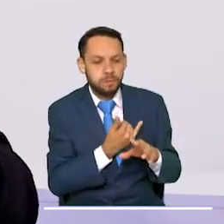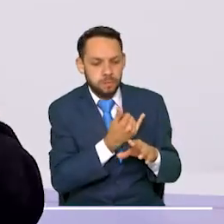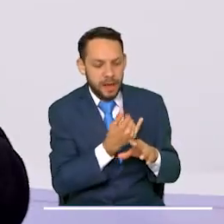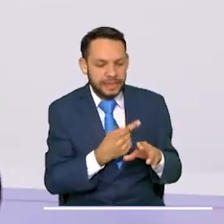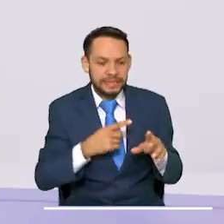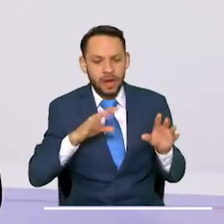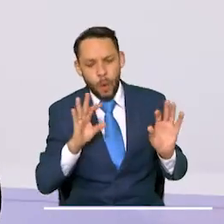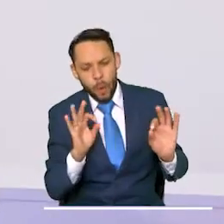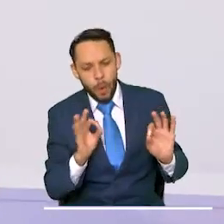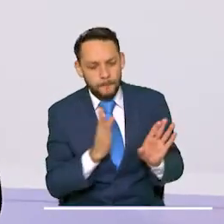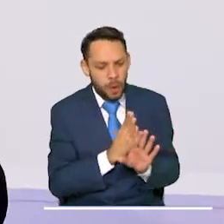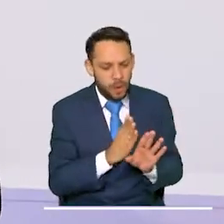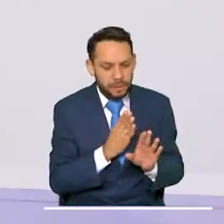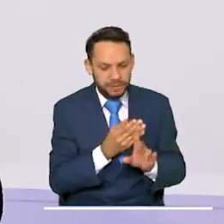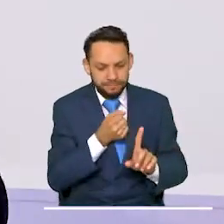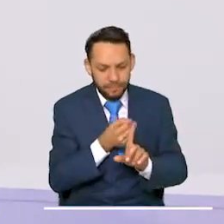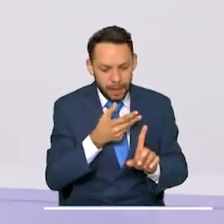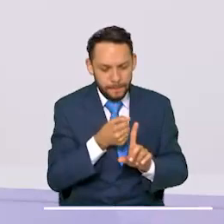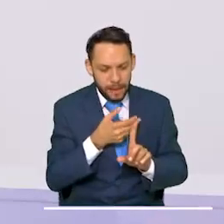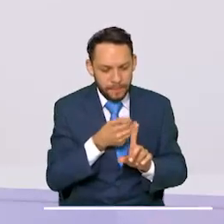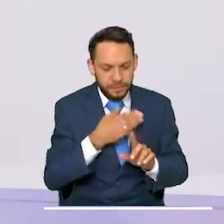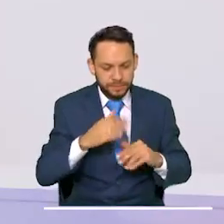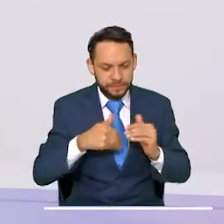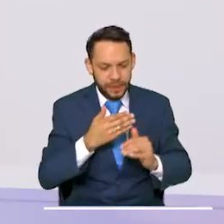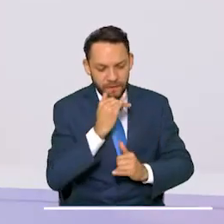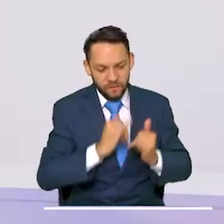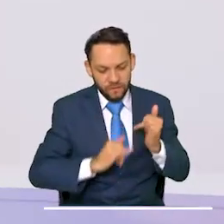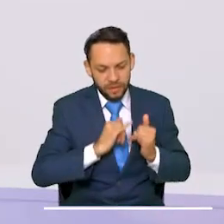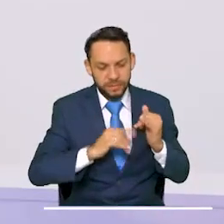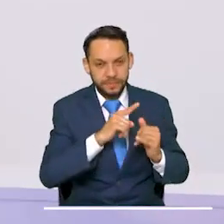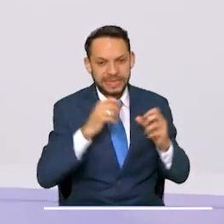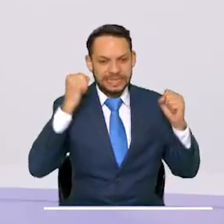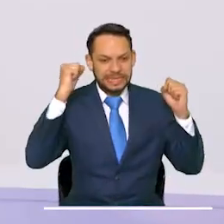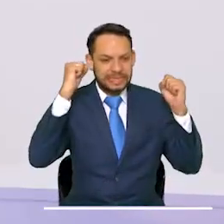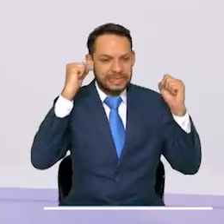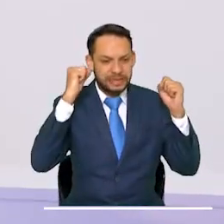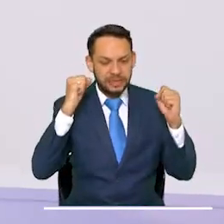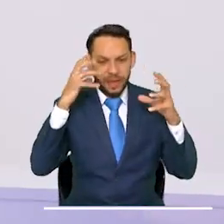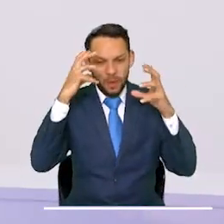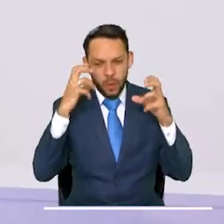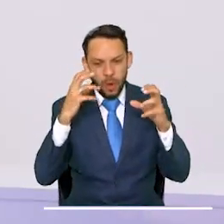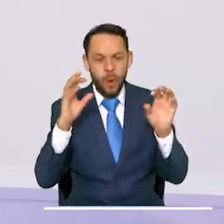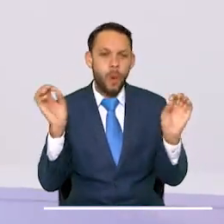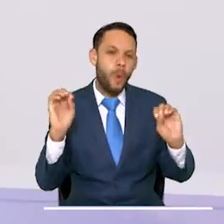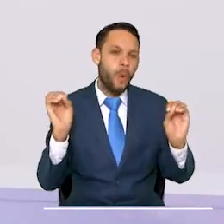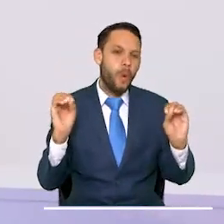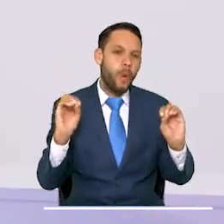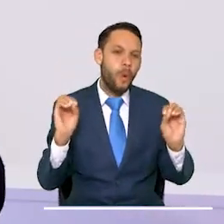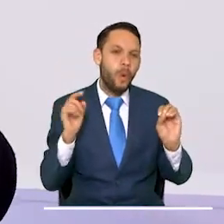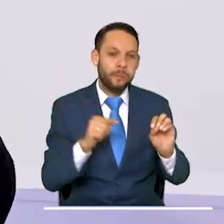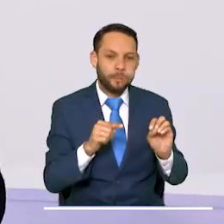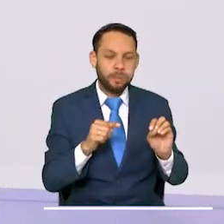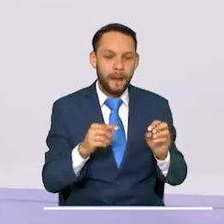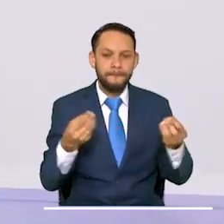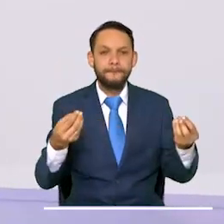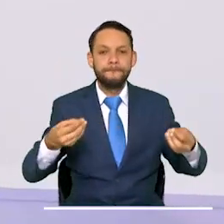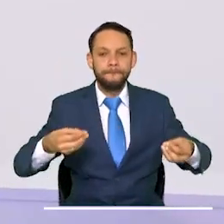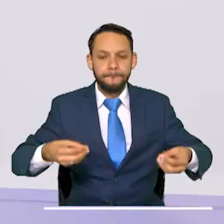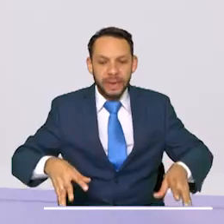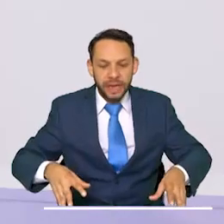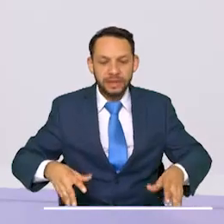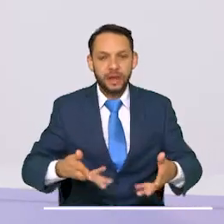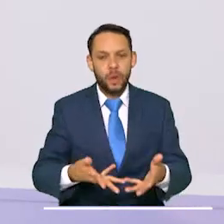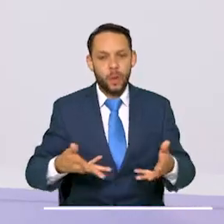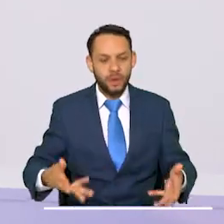reacciones adversas o molestas y termina a veces la persona frustrando o perdiendo adherencia al tratamiento